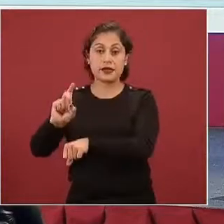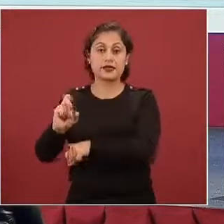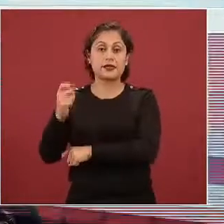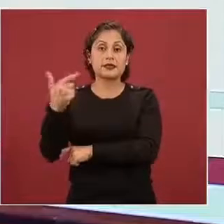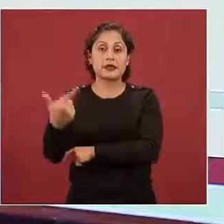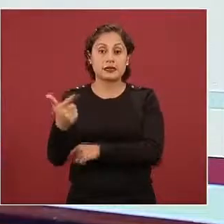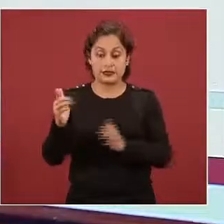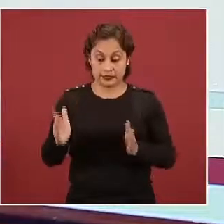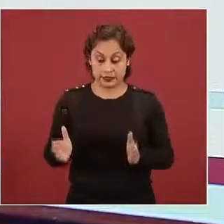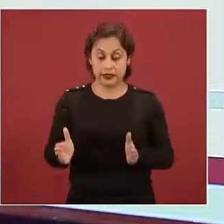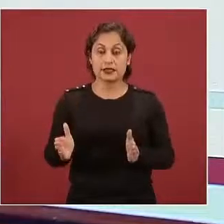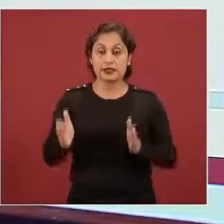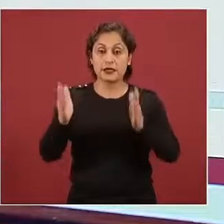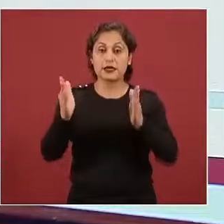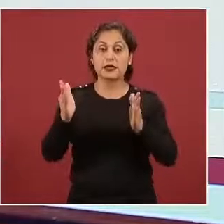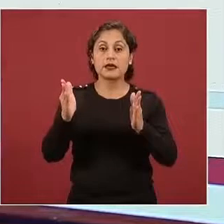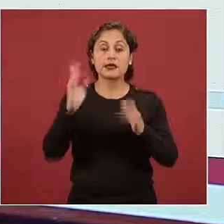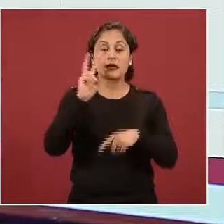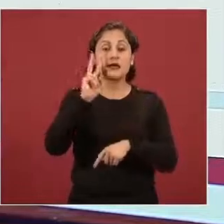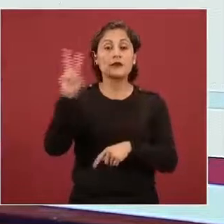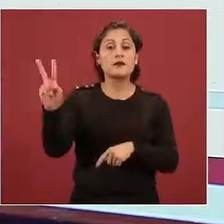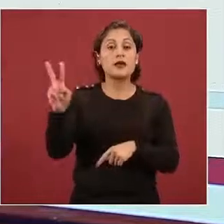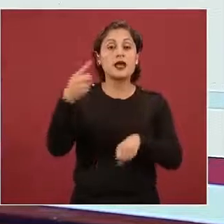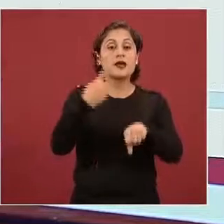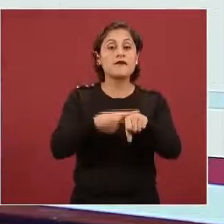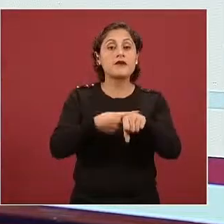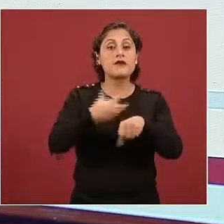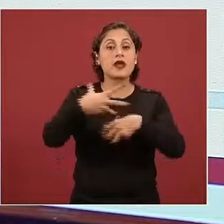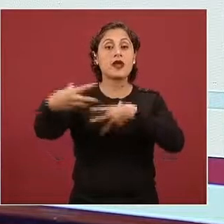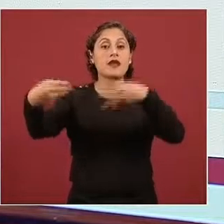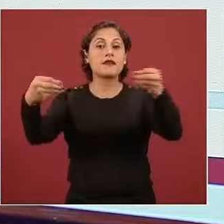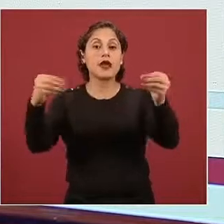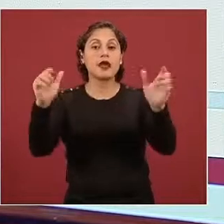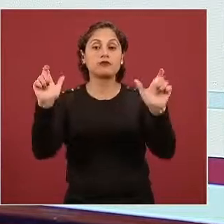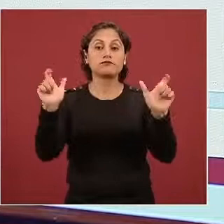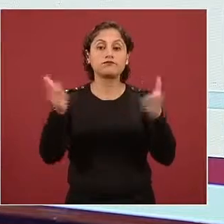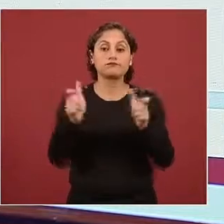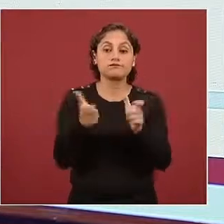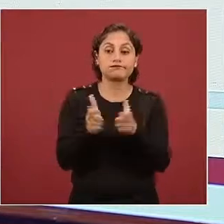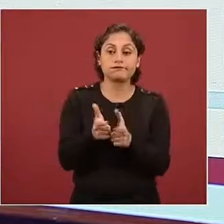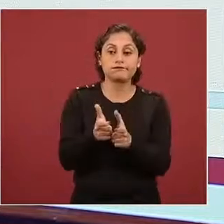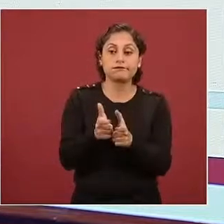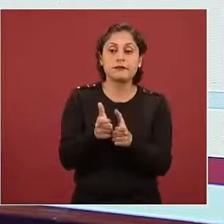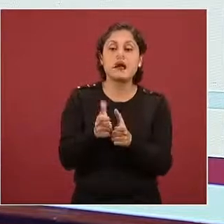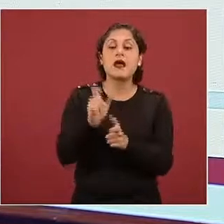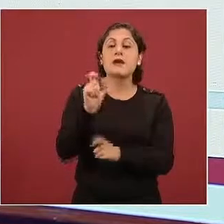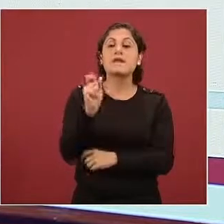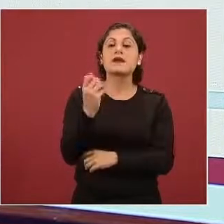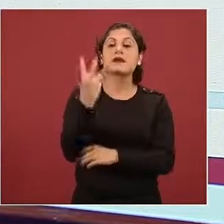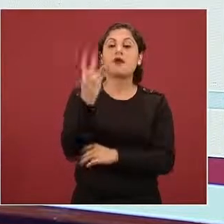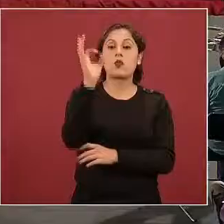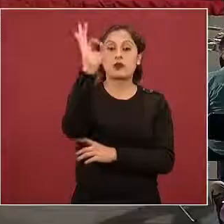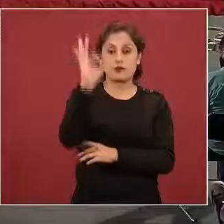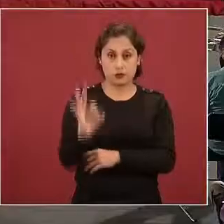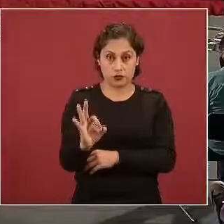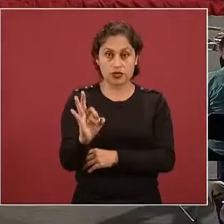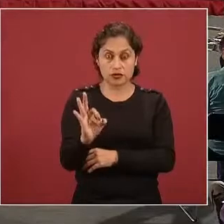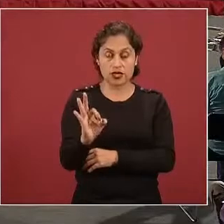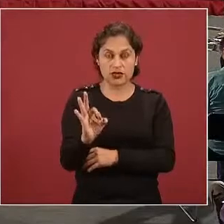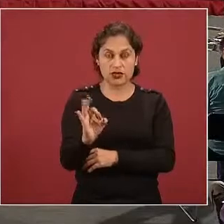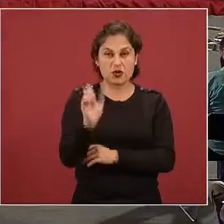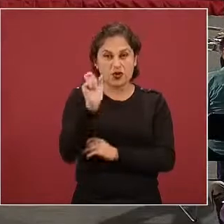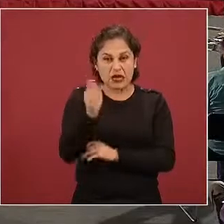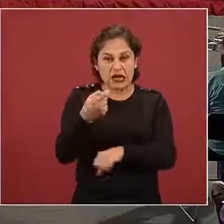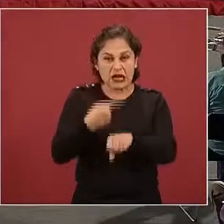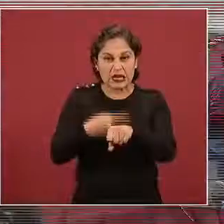epidemia se redujo 24%. La epidemia me refiero al número de casos estimados, comparando los